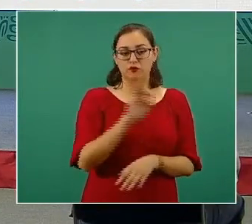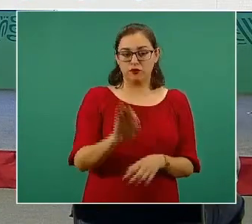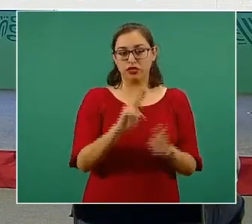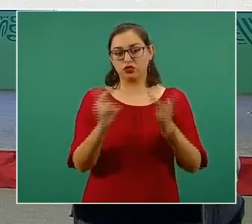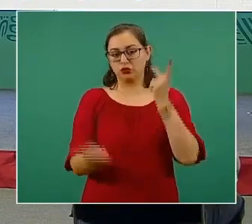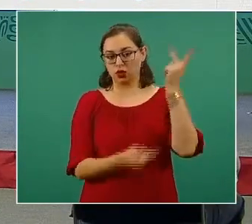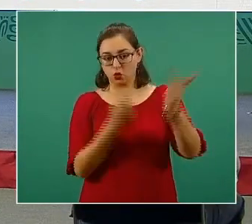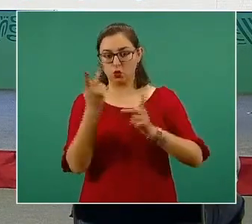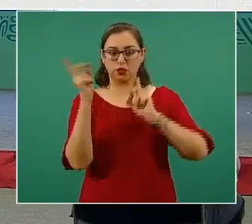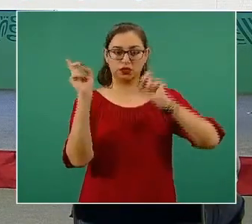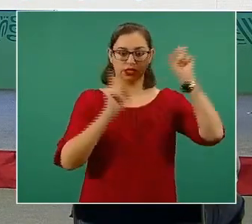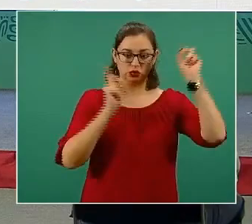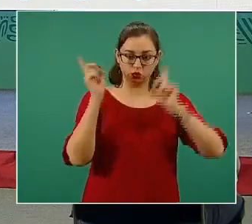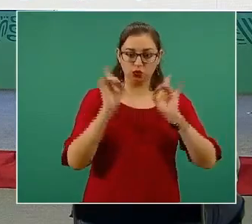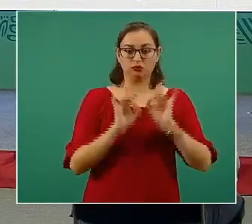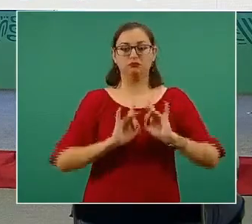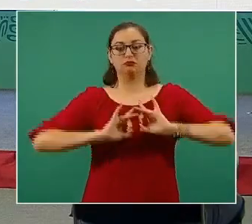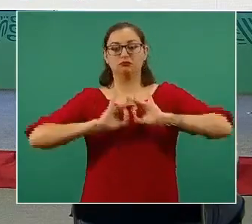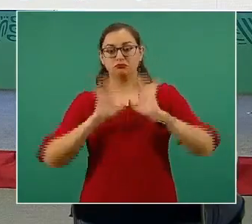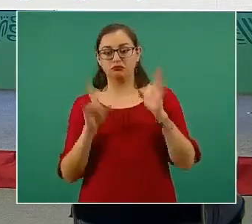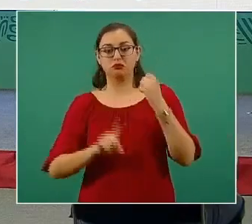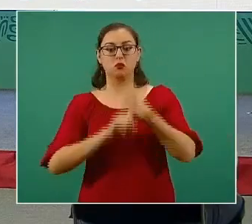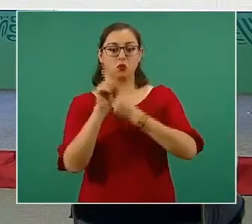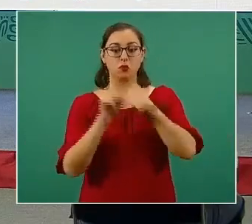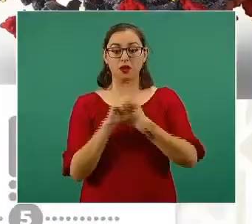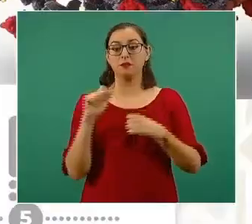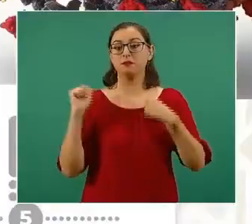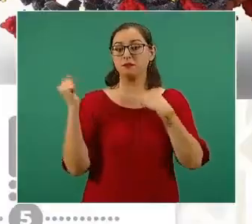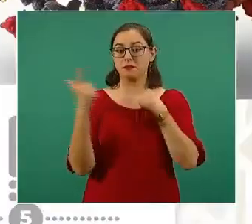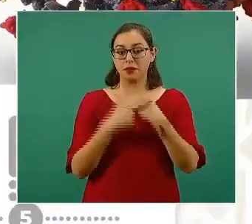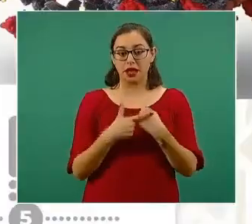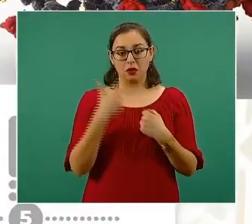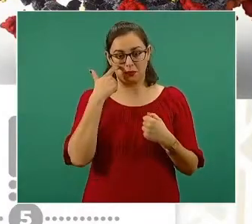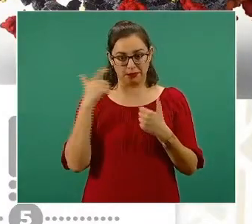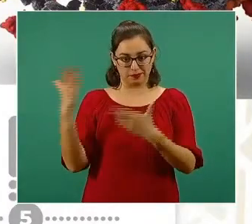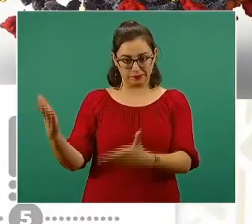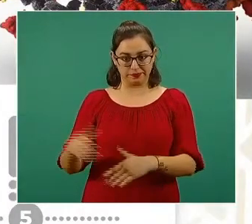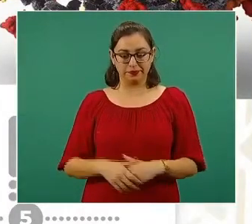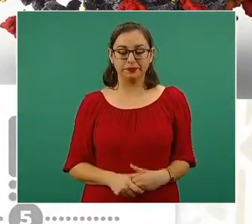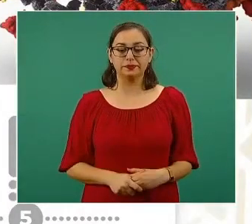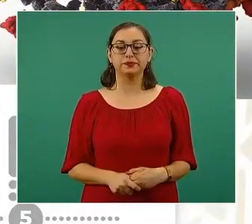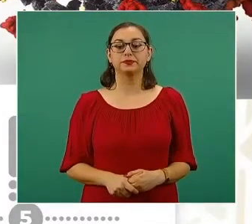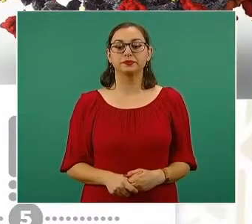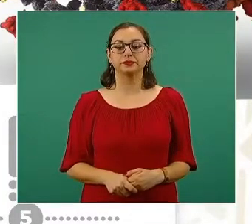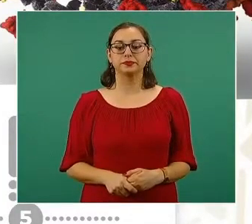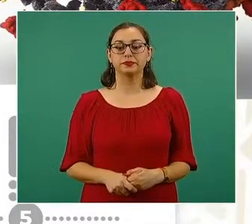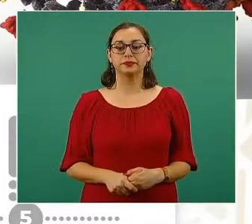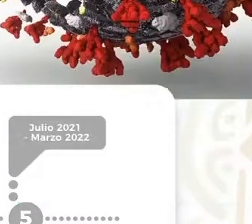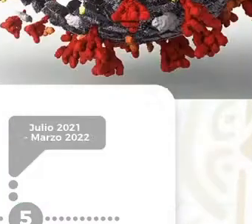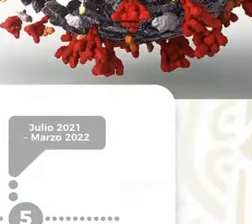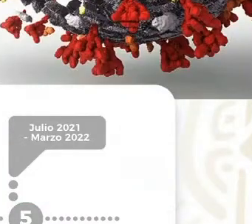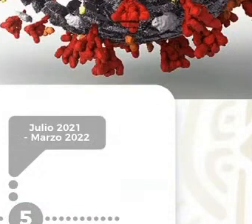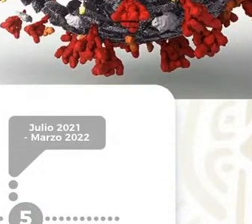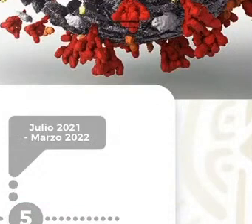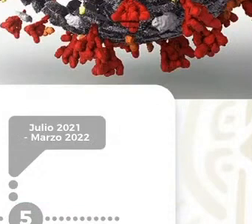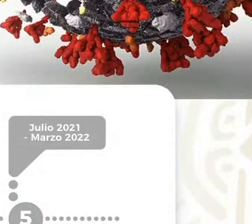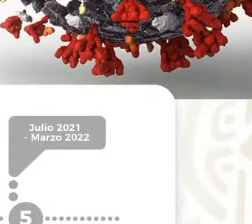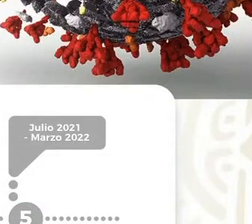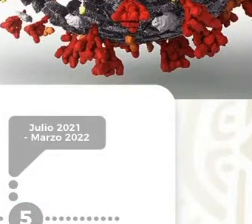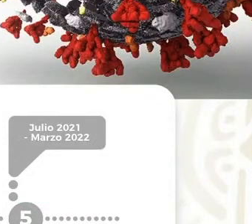eventos adversos, que aquí me detendré en unos minutitos, noticias, diferentes noticias que